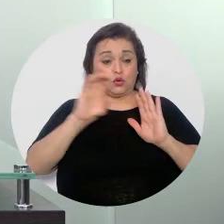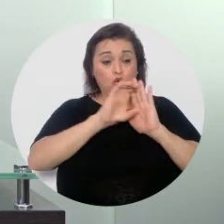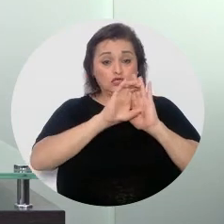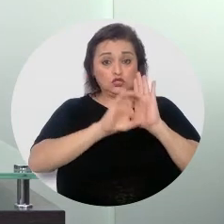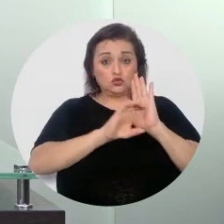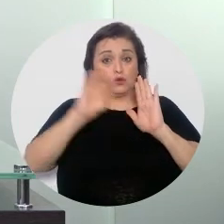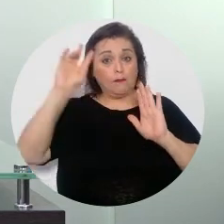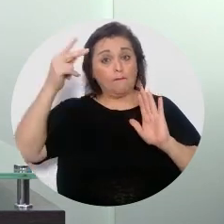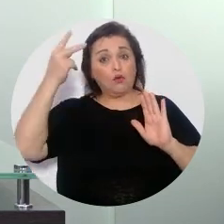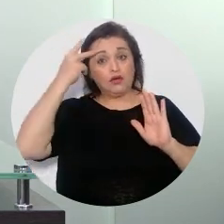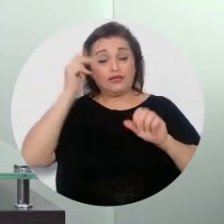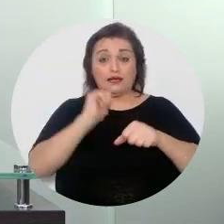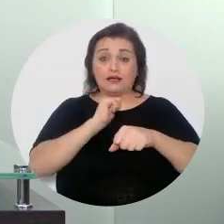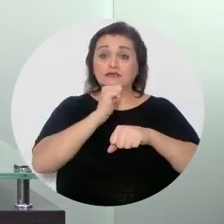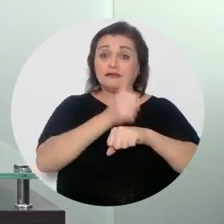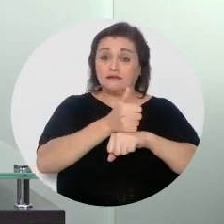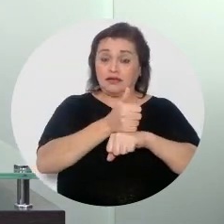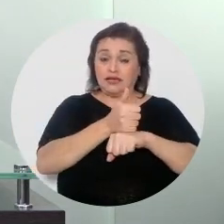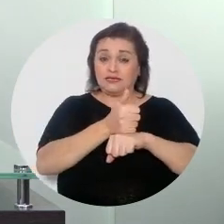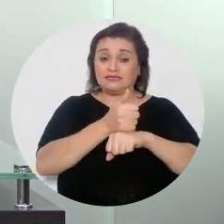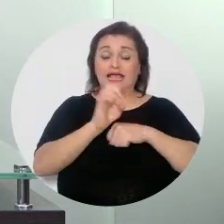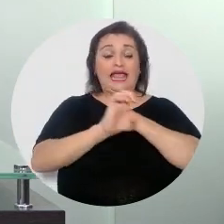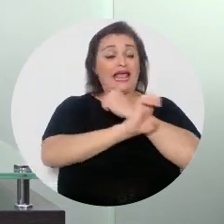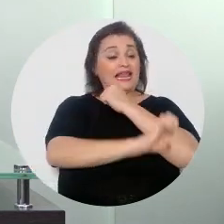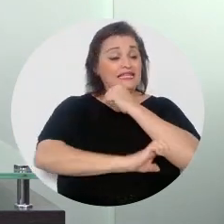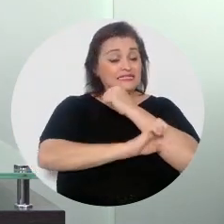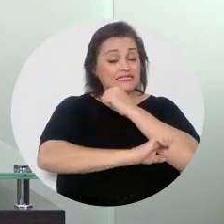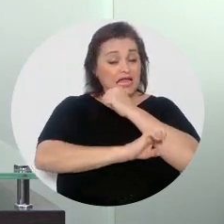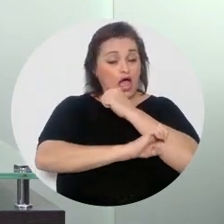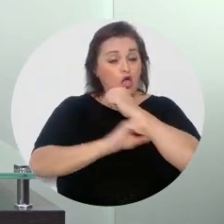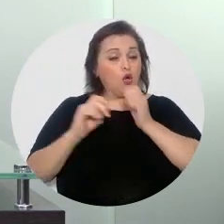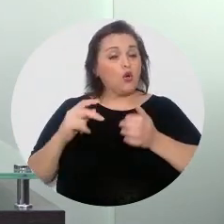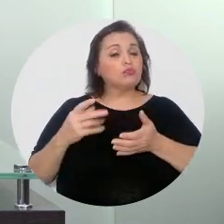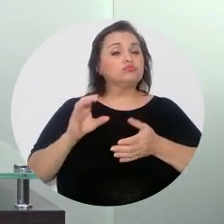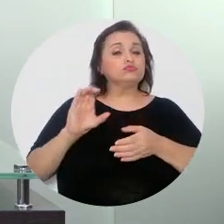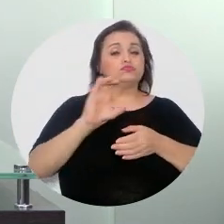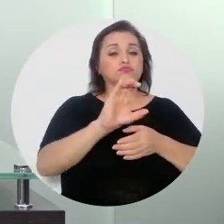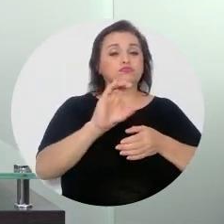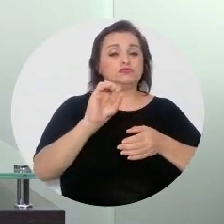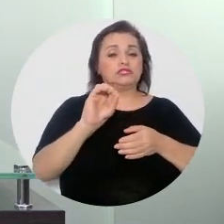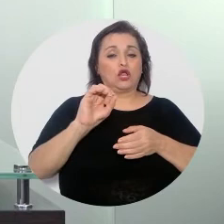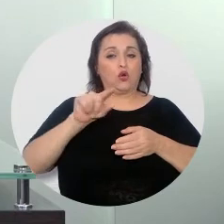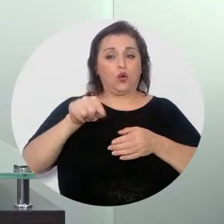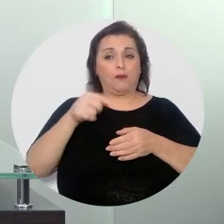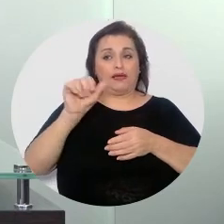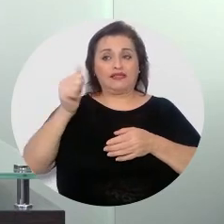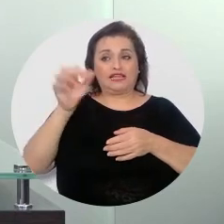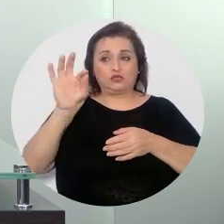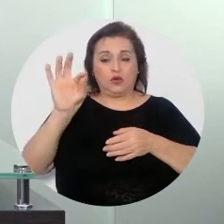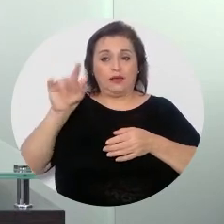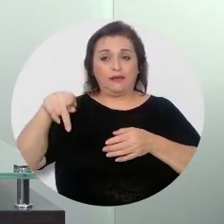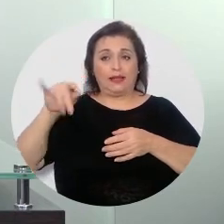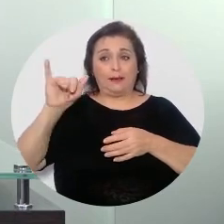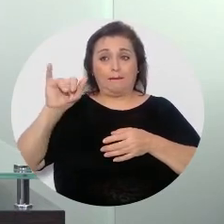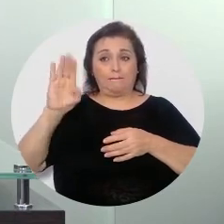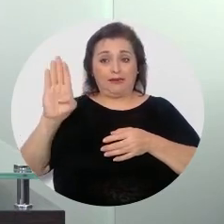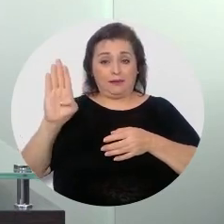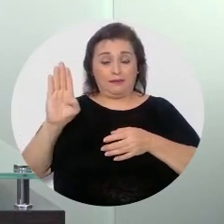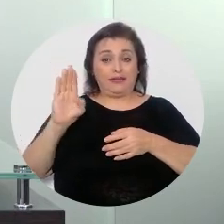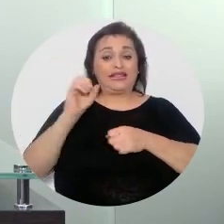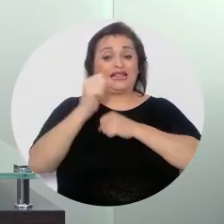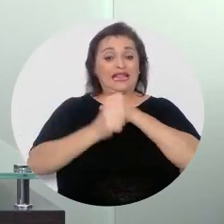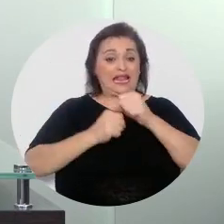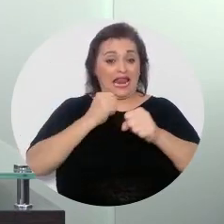Constitución Política, en el que se establece que el Estado contribuirá con el 0.19% del Producto